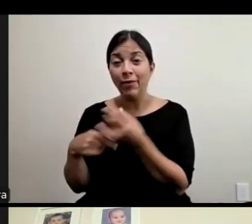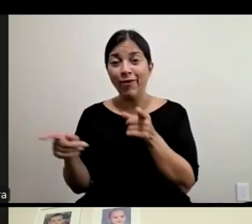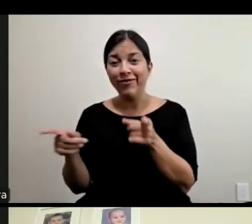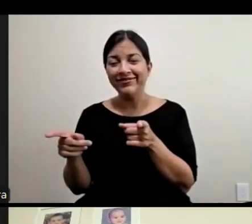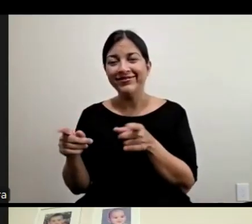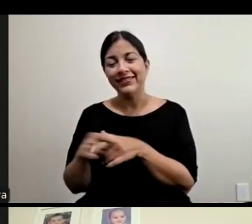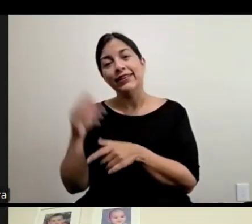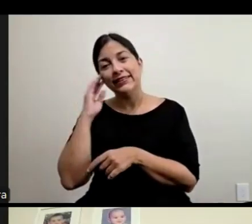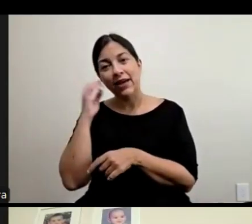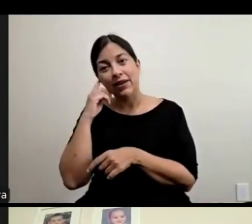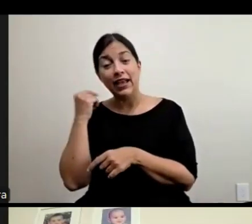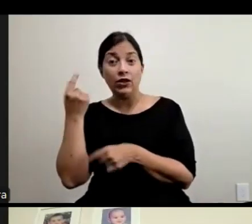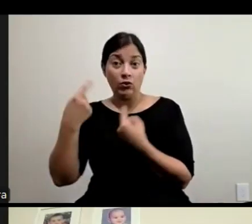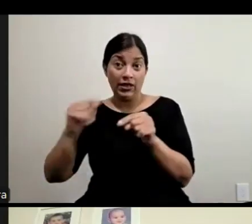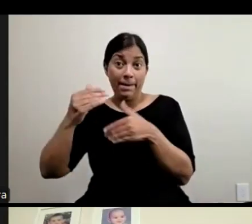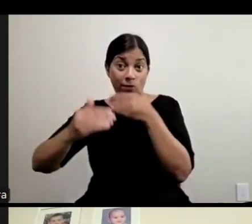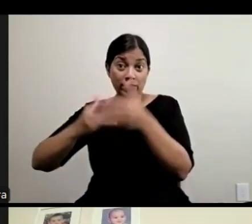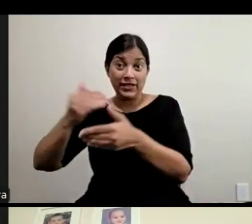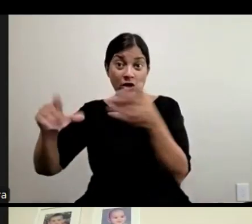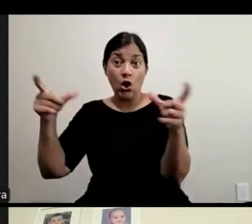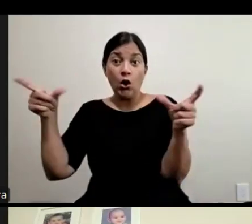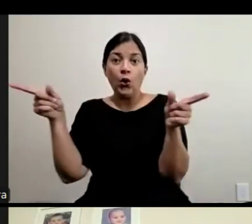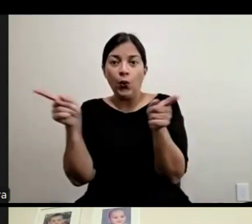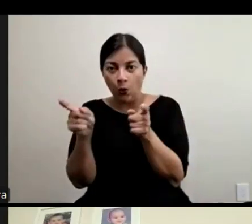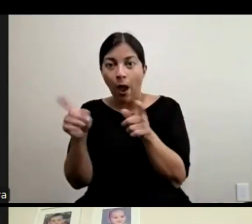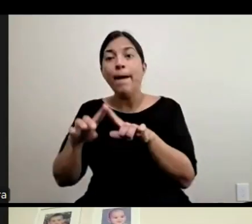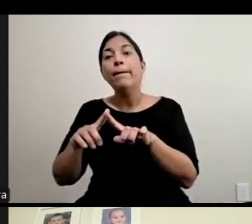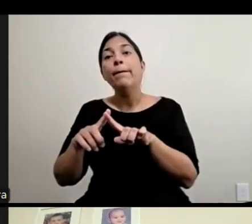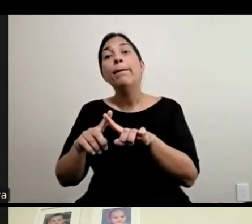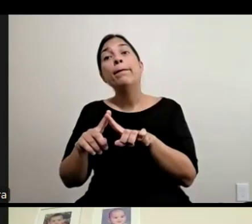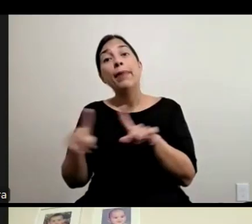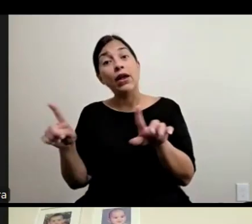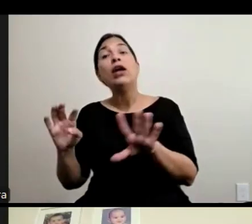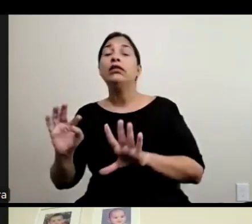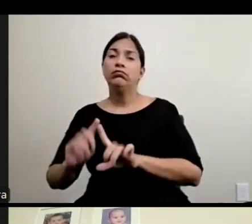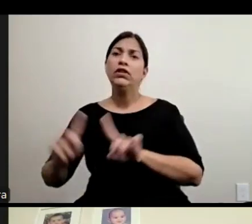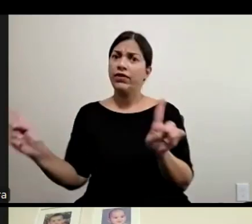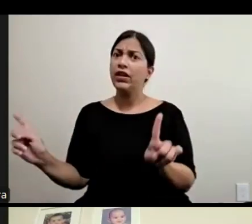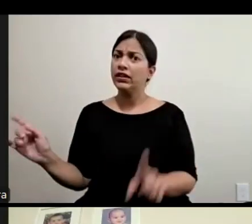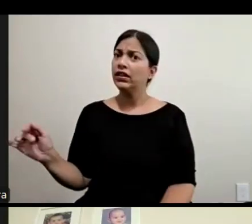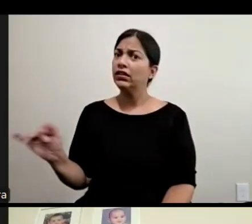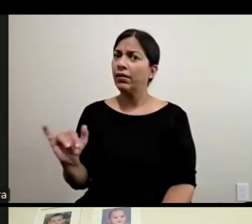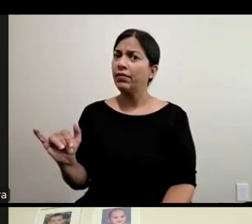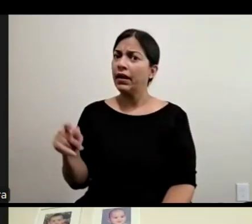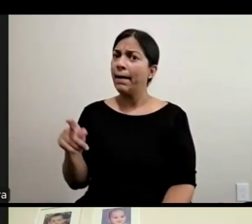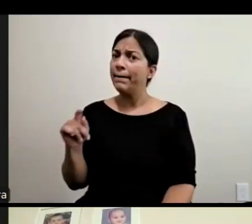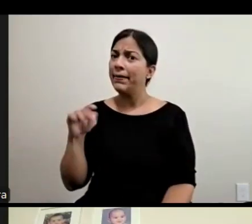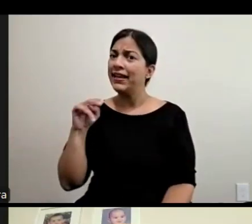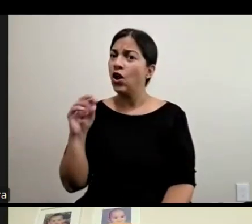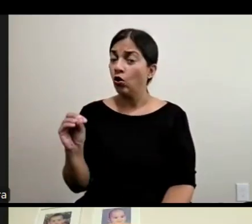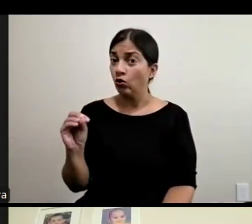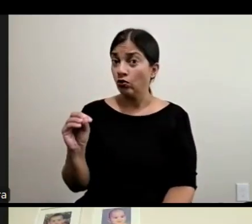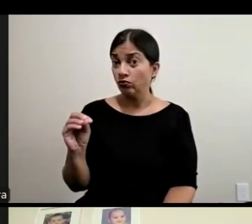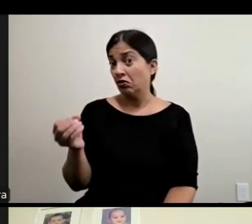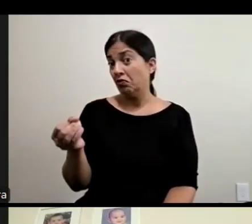su tamaño cuando lo procesan, pero y son diferentes tipos de pepinos, ¿no? Hay unos pepinos que son más grandes,